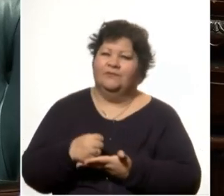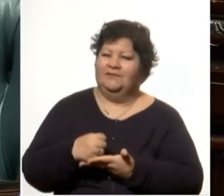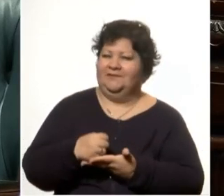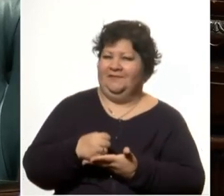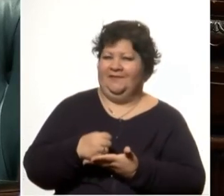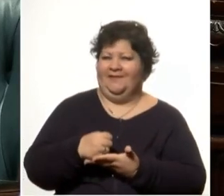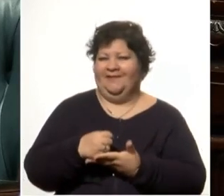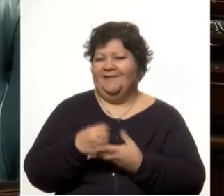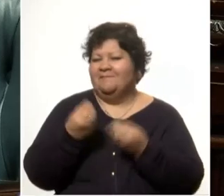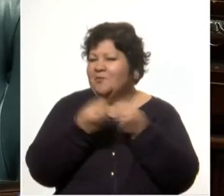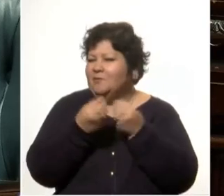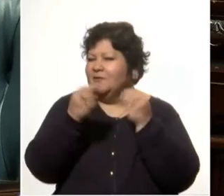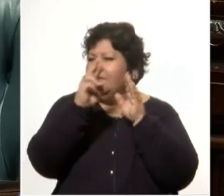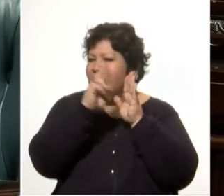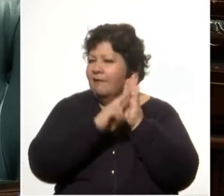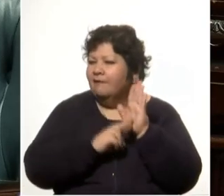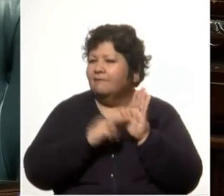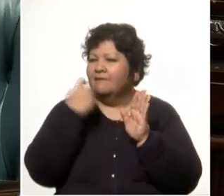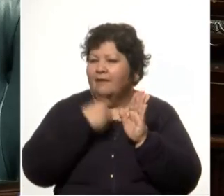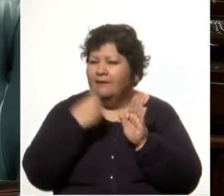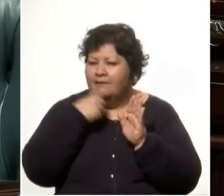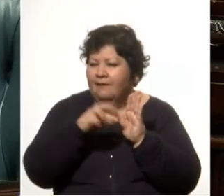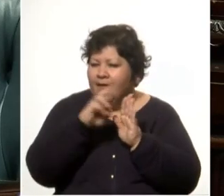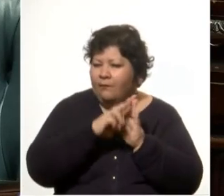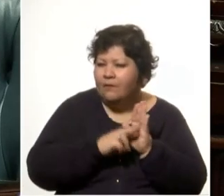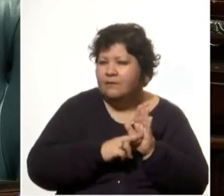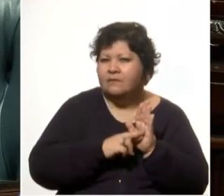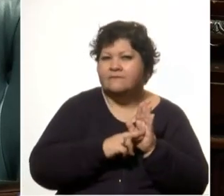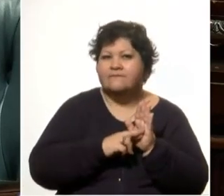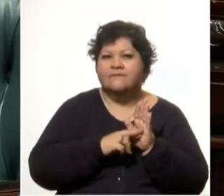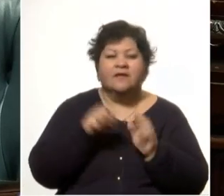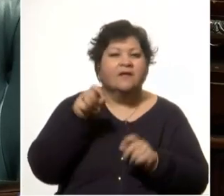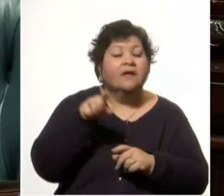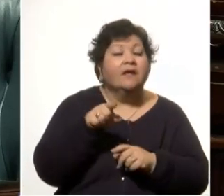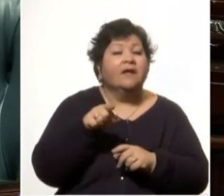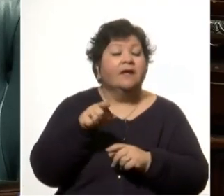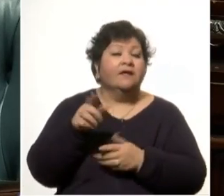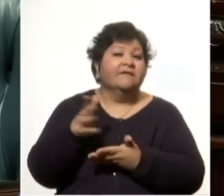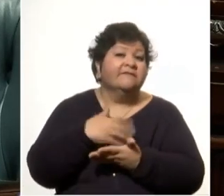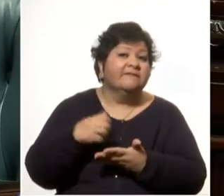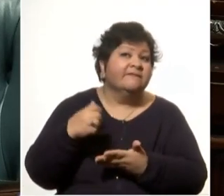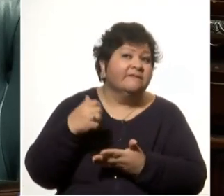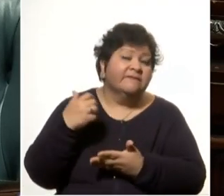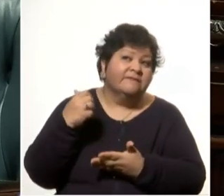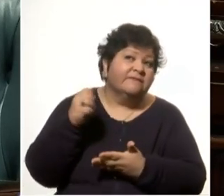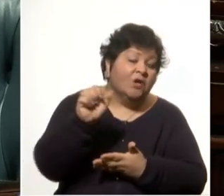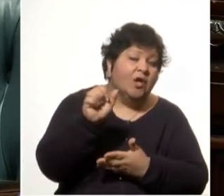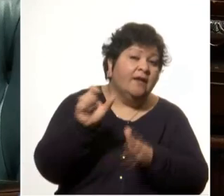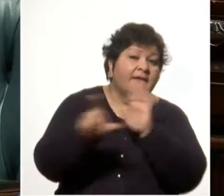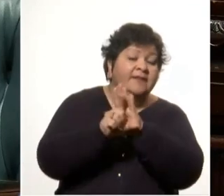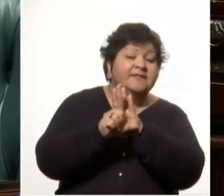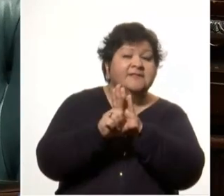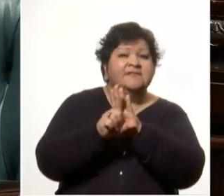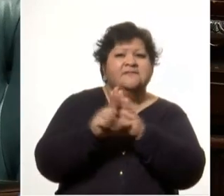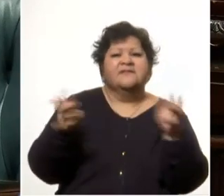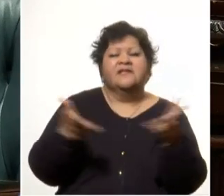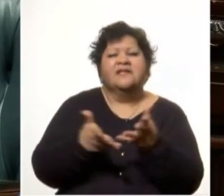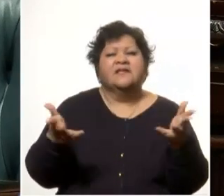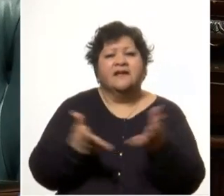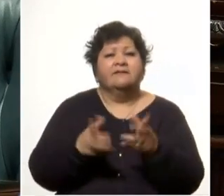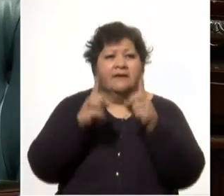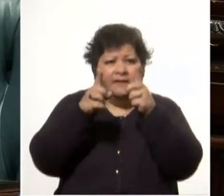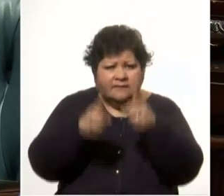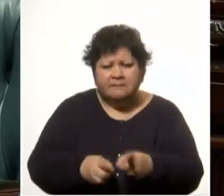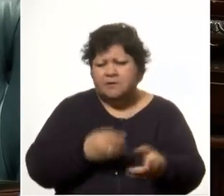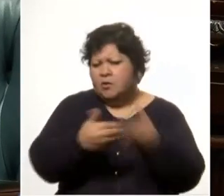múltiples irregularidades. Este acuerdo no solo viola leyes vigentes, sino que también se lleva puesta